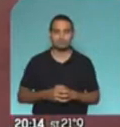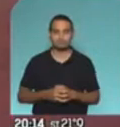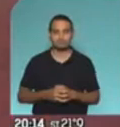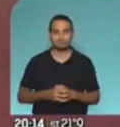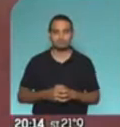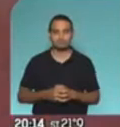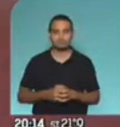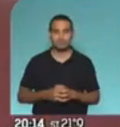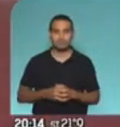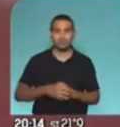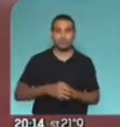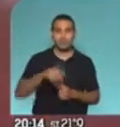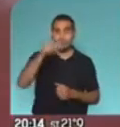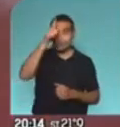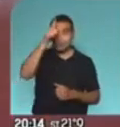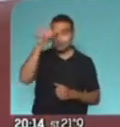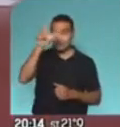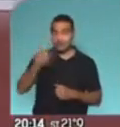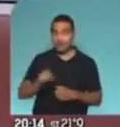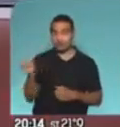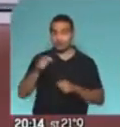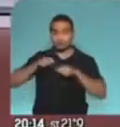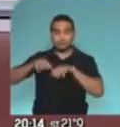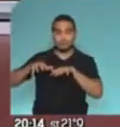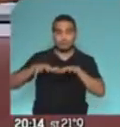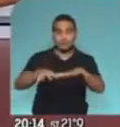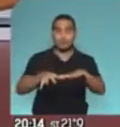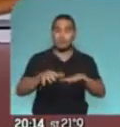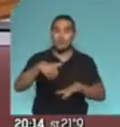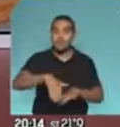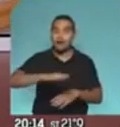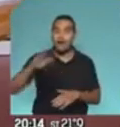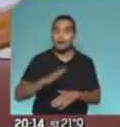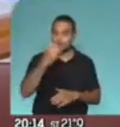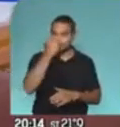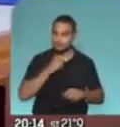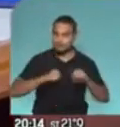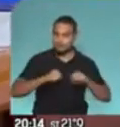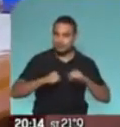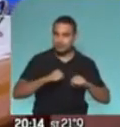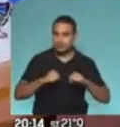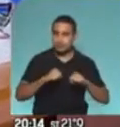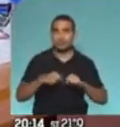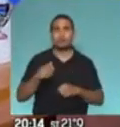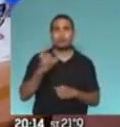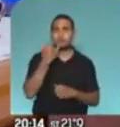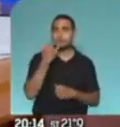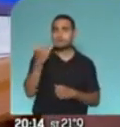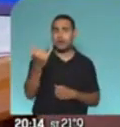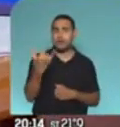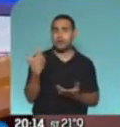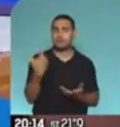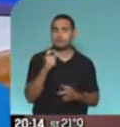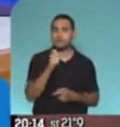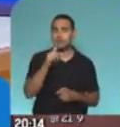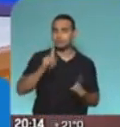después a las fuerzas federales en nuestro país ante una presunta amenaza terrorista a través de un llamado anónimo a la